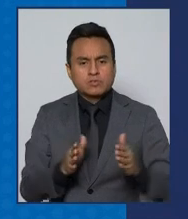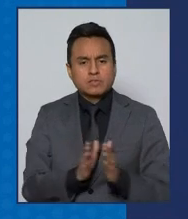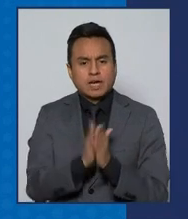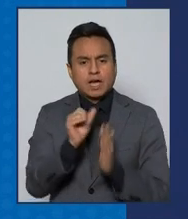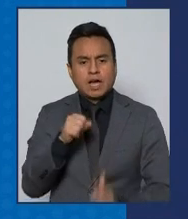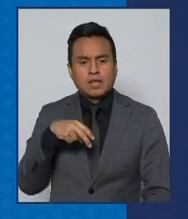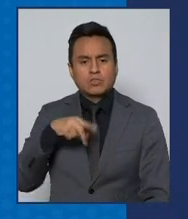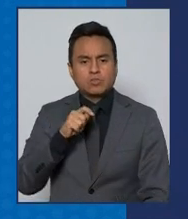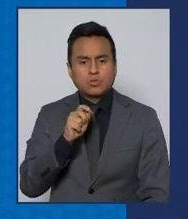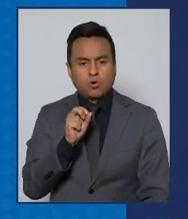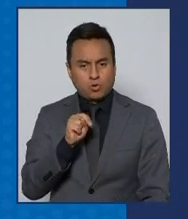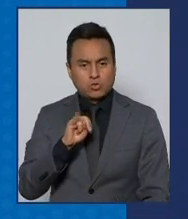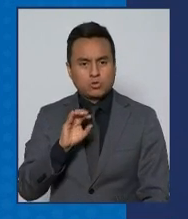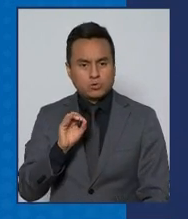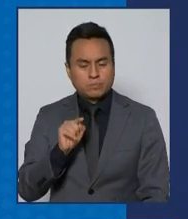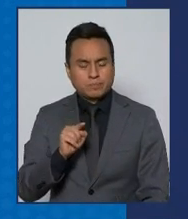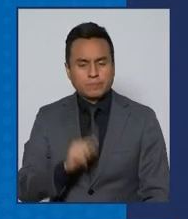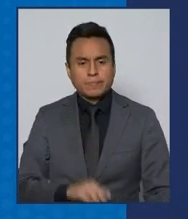Antonio.